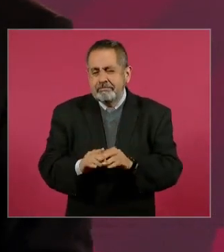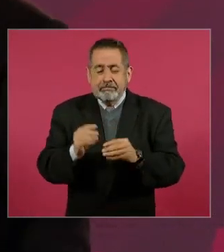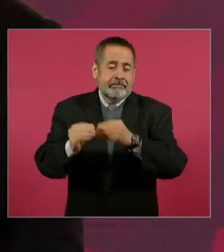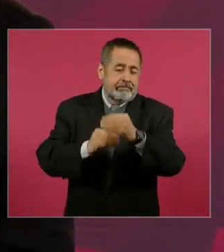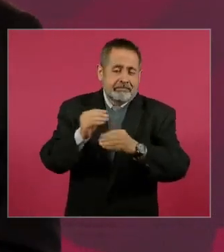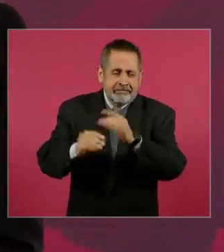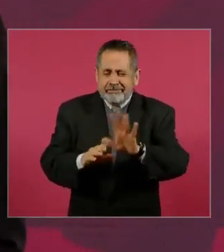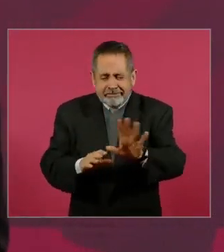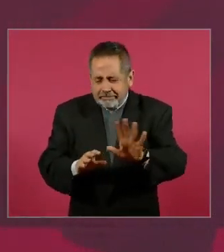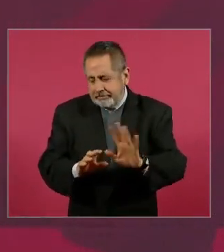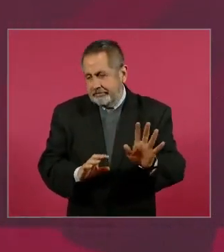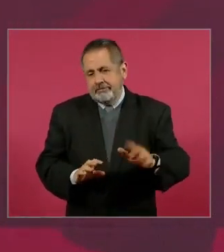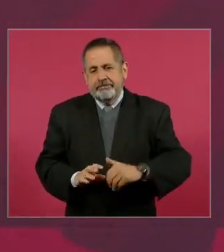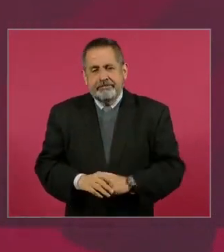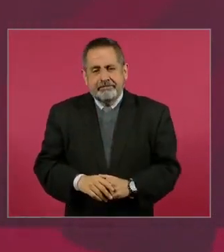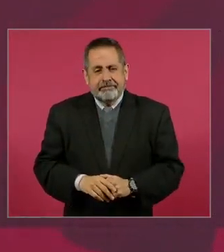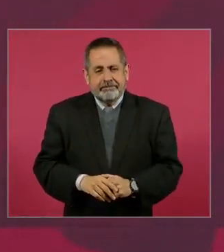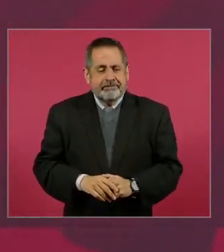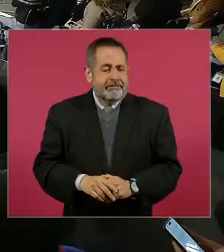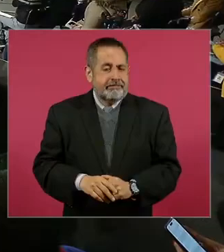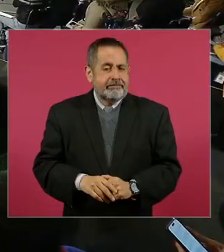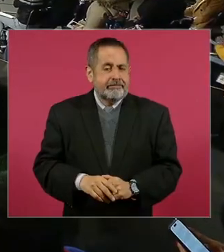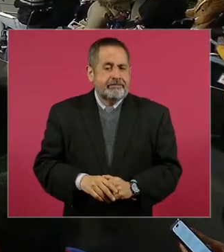están muy